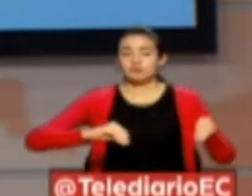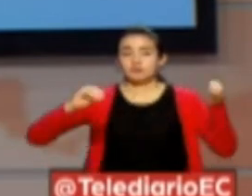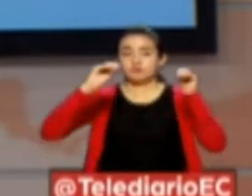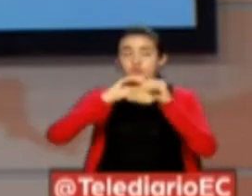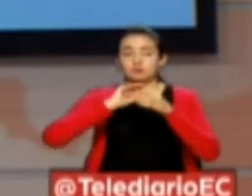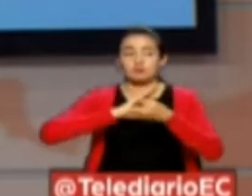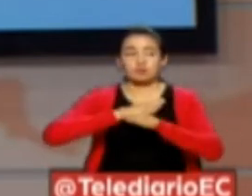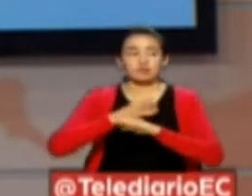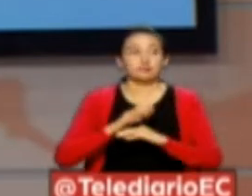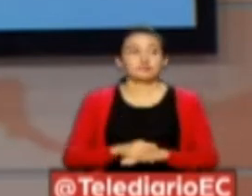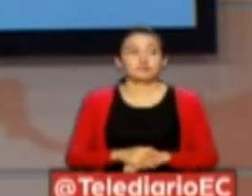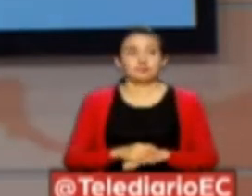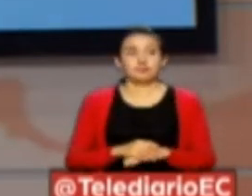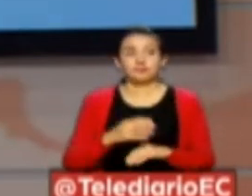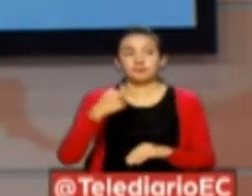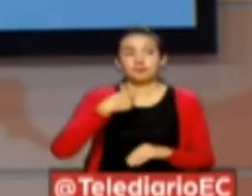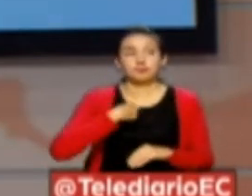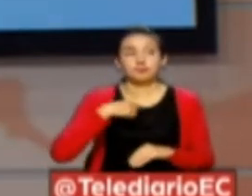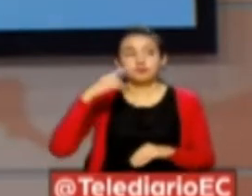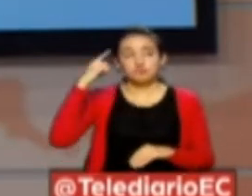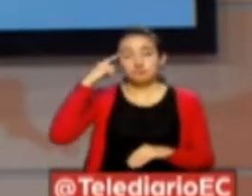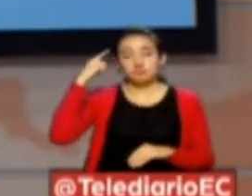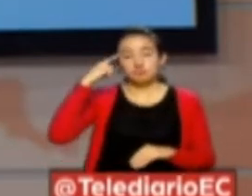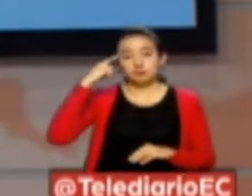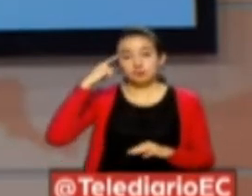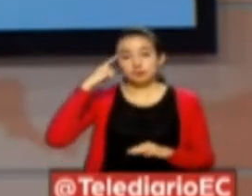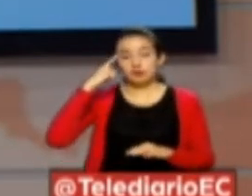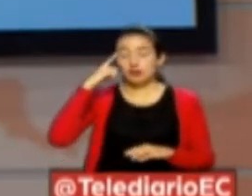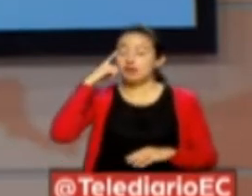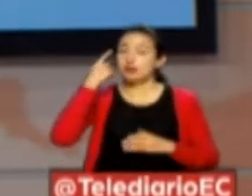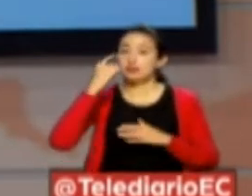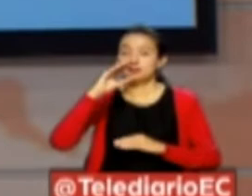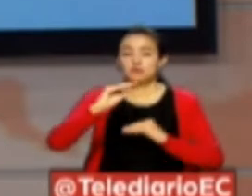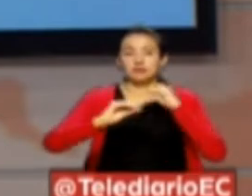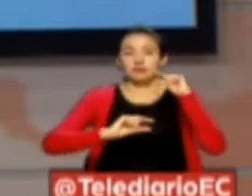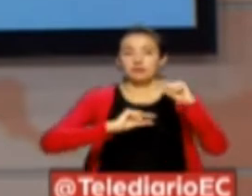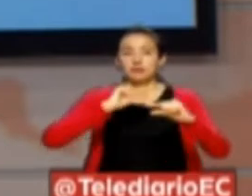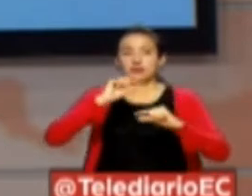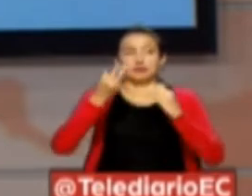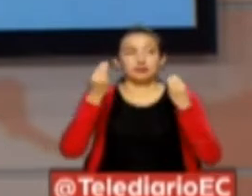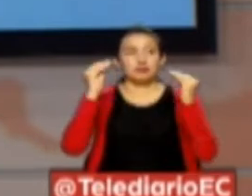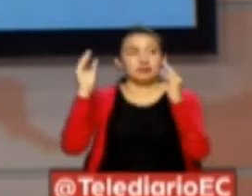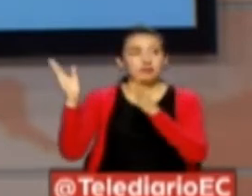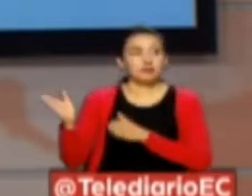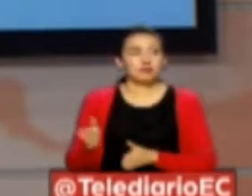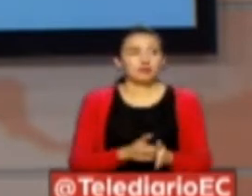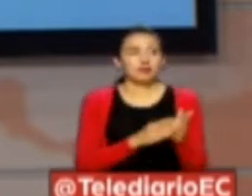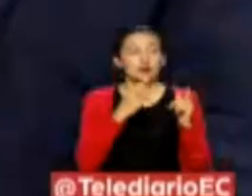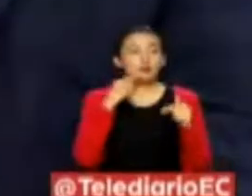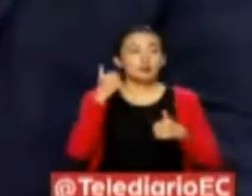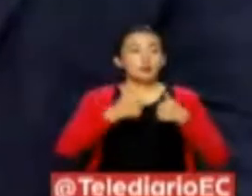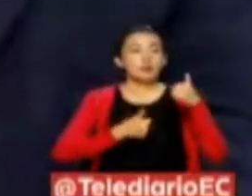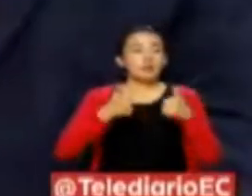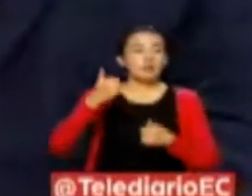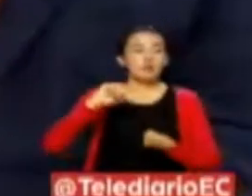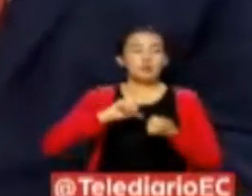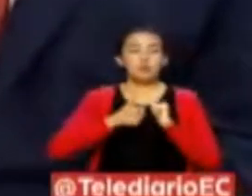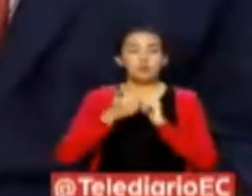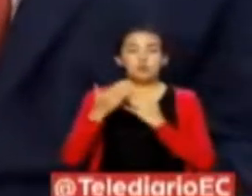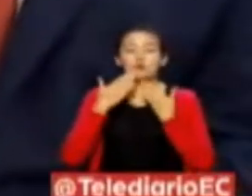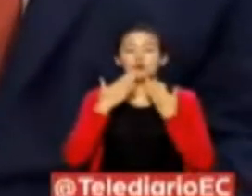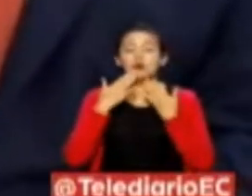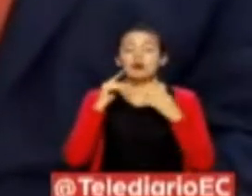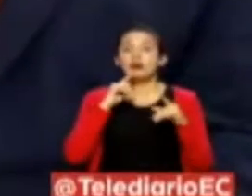también canotaje yo creo que es muy positivo lo que los chicos están haciendo cuáles son las principales en las que se